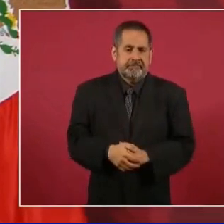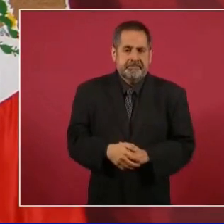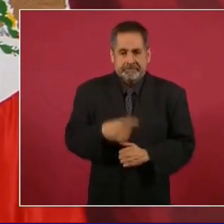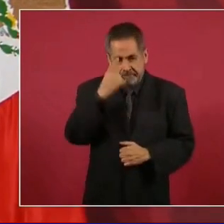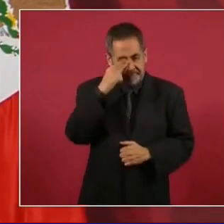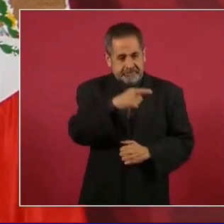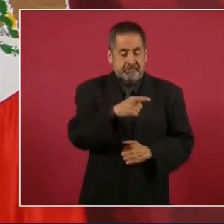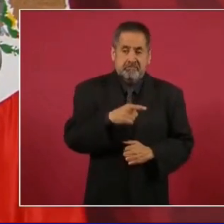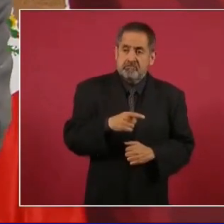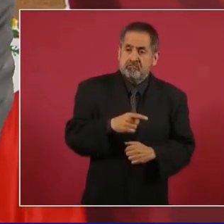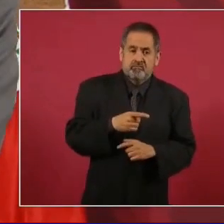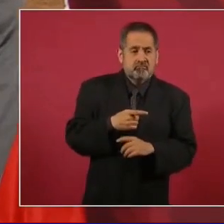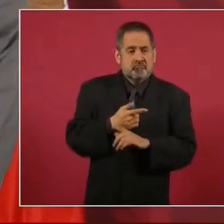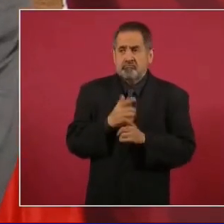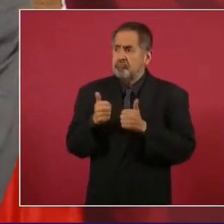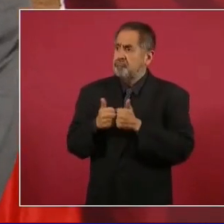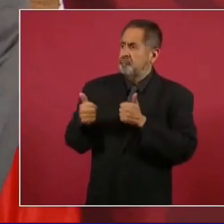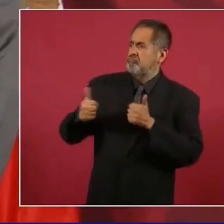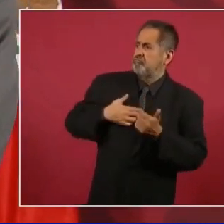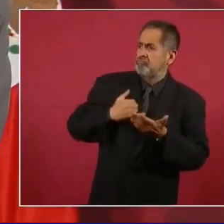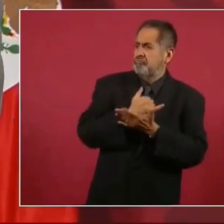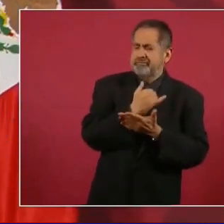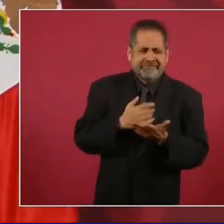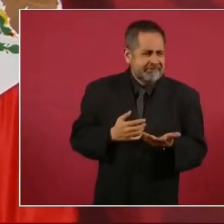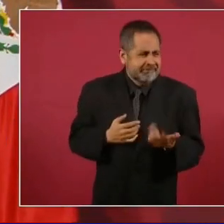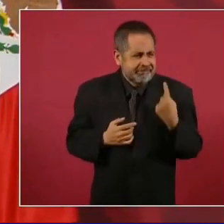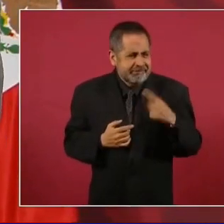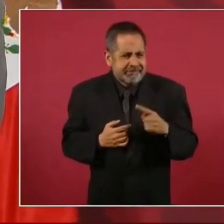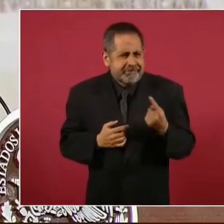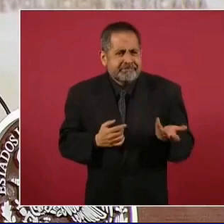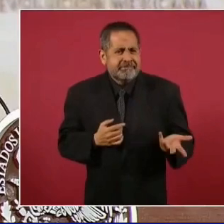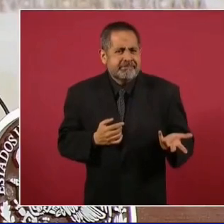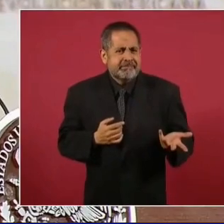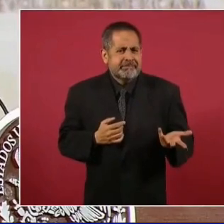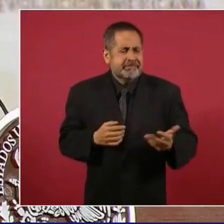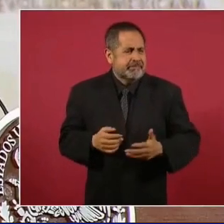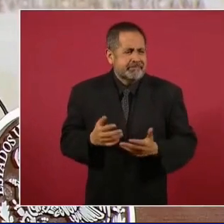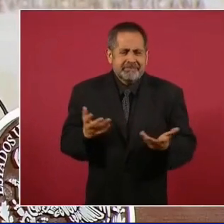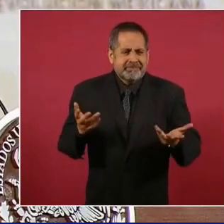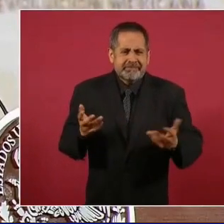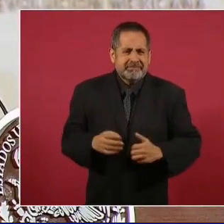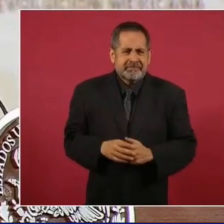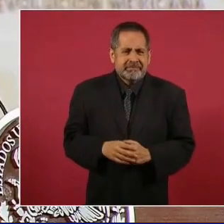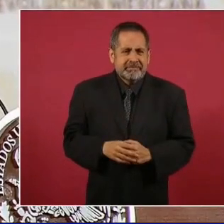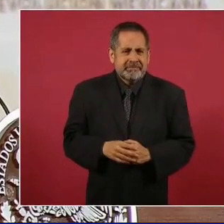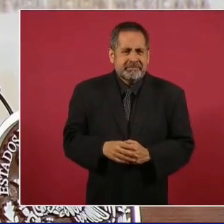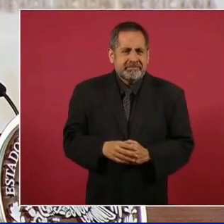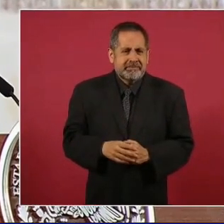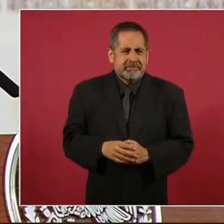supuestamente autónomo. Y uno se pregunta, ¿y entonces